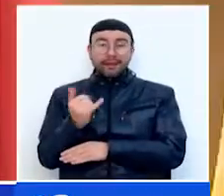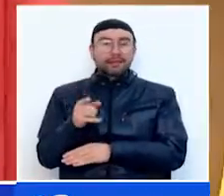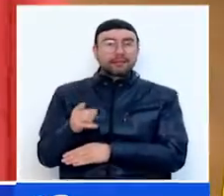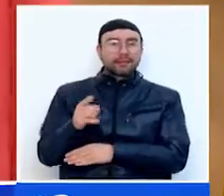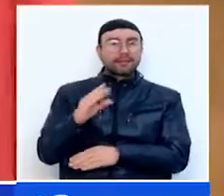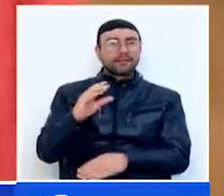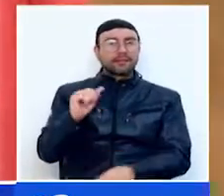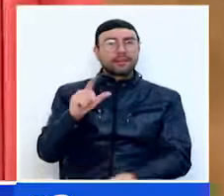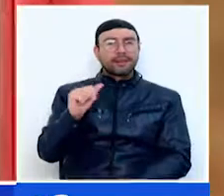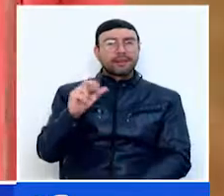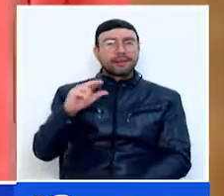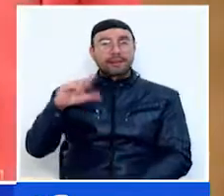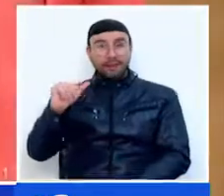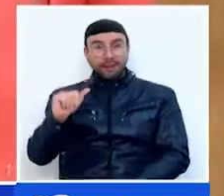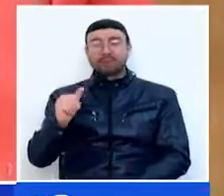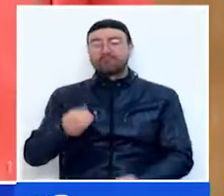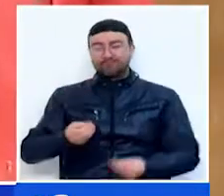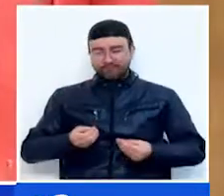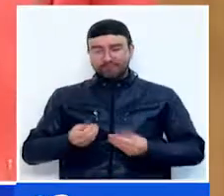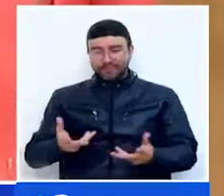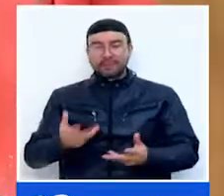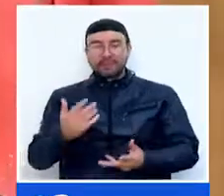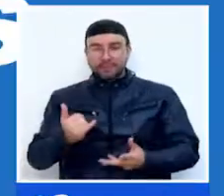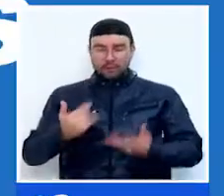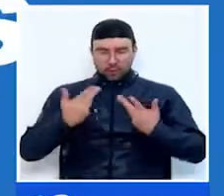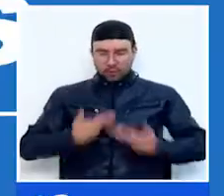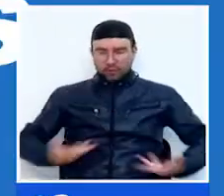recibió implementación deportiva.